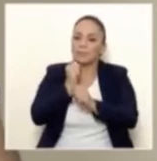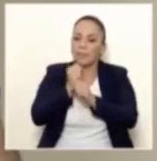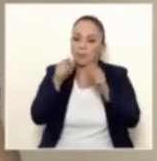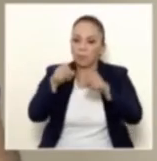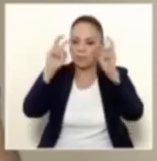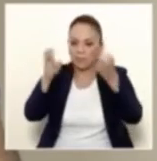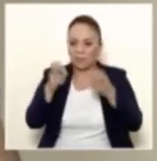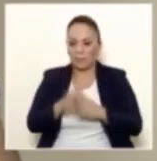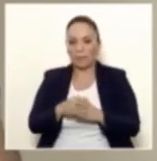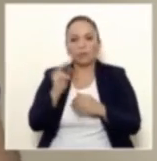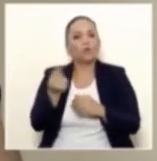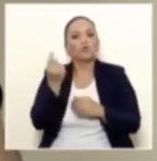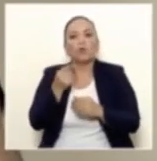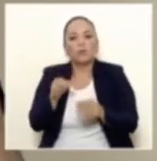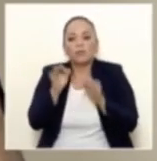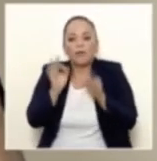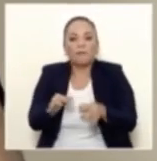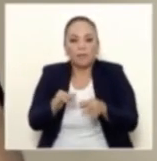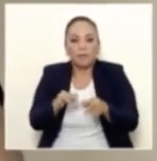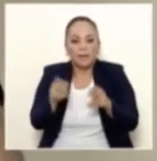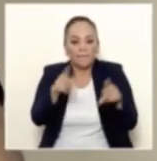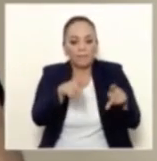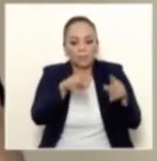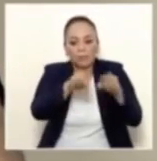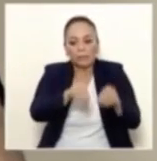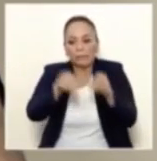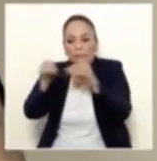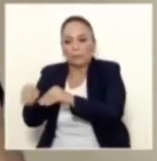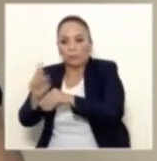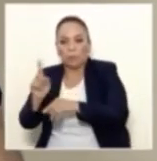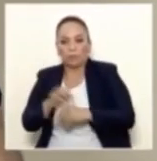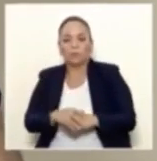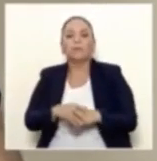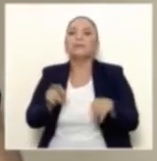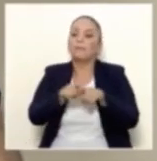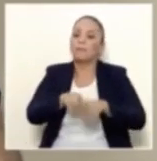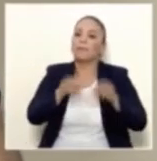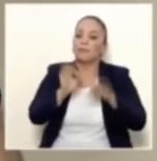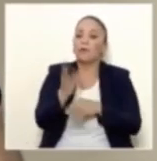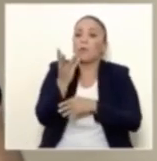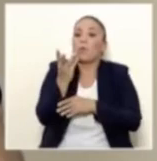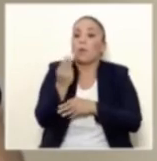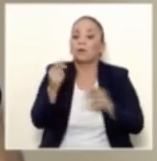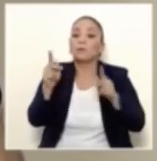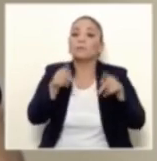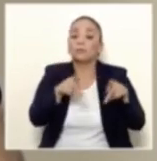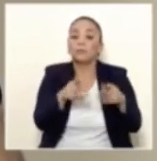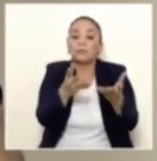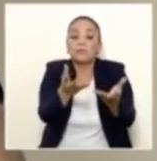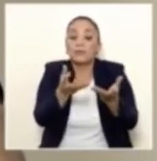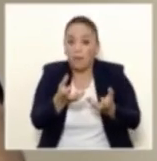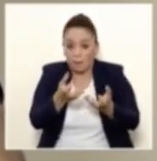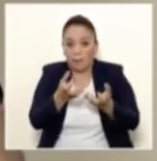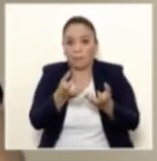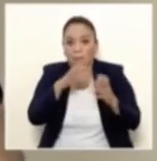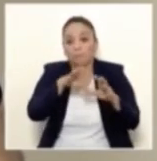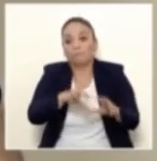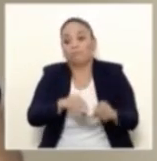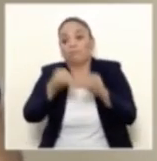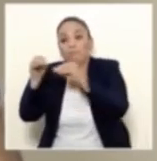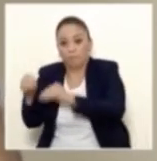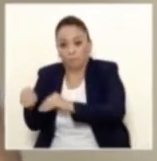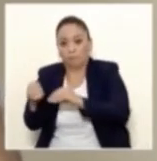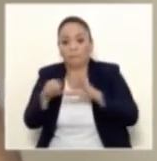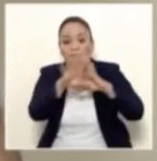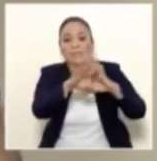porque no es sólo definir dónde sino cuántas personas en realidad desean movilizarse aquí se